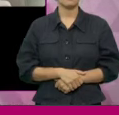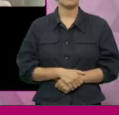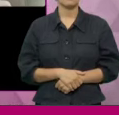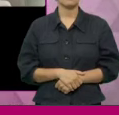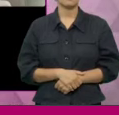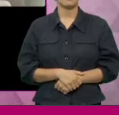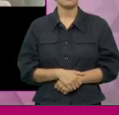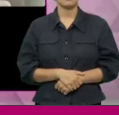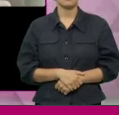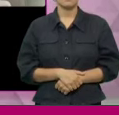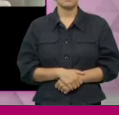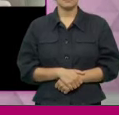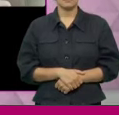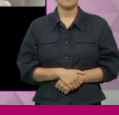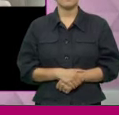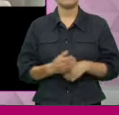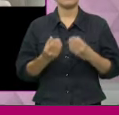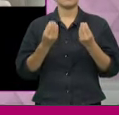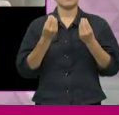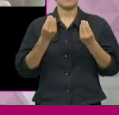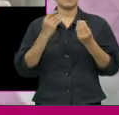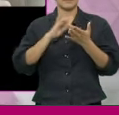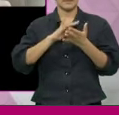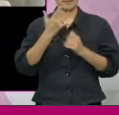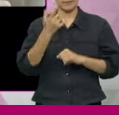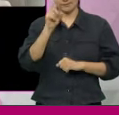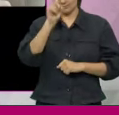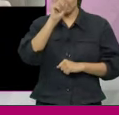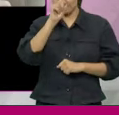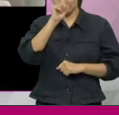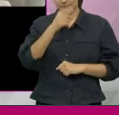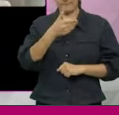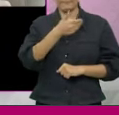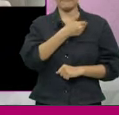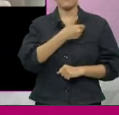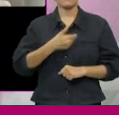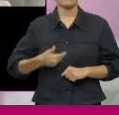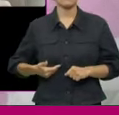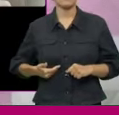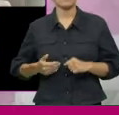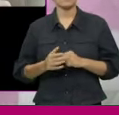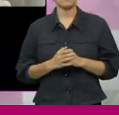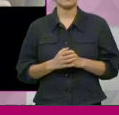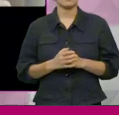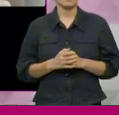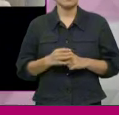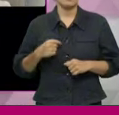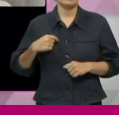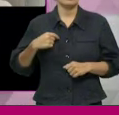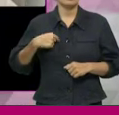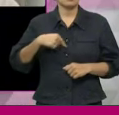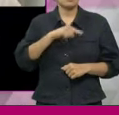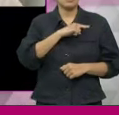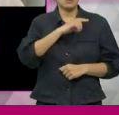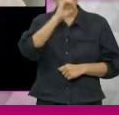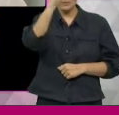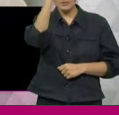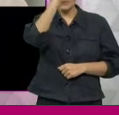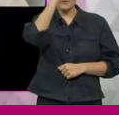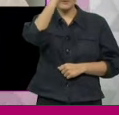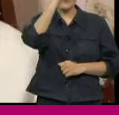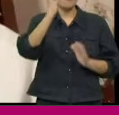Sí, muchas gracias, consejera presidente. Lo que nosotros opinemos es